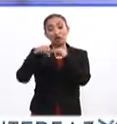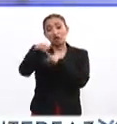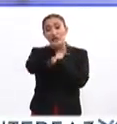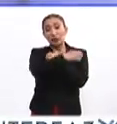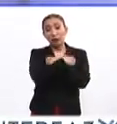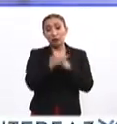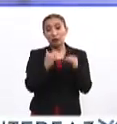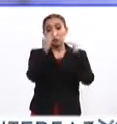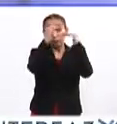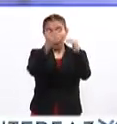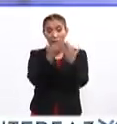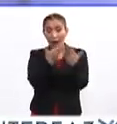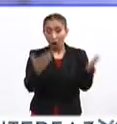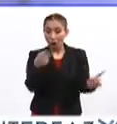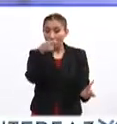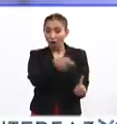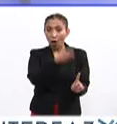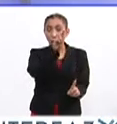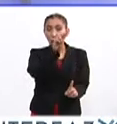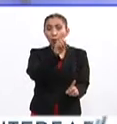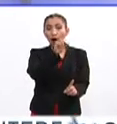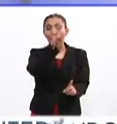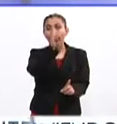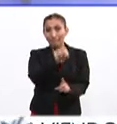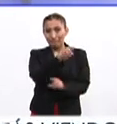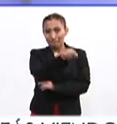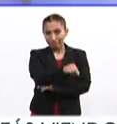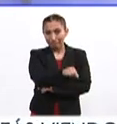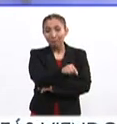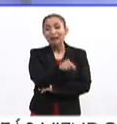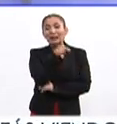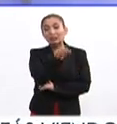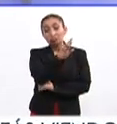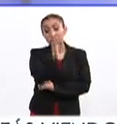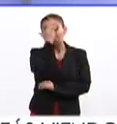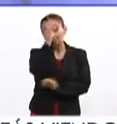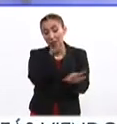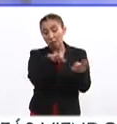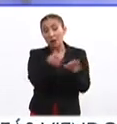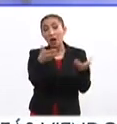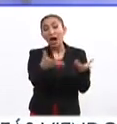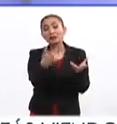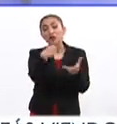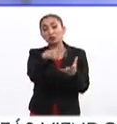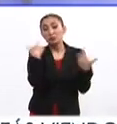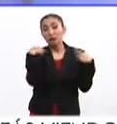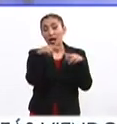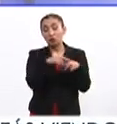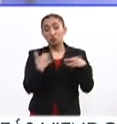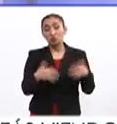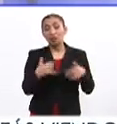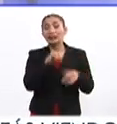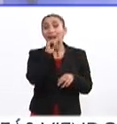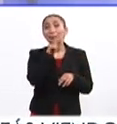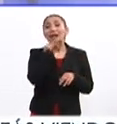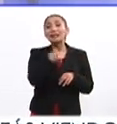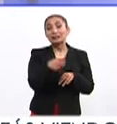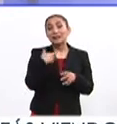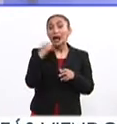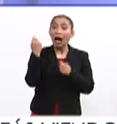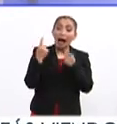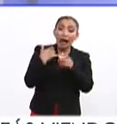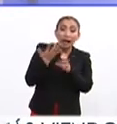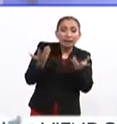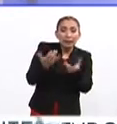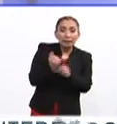de educación superior. En este caso, la Universidad Autónoma Metropolitana reconoce la labor que realizan sus profesores y también aquellos que